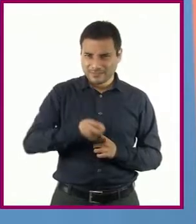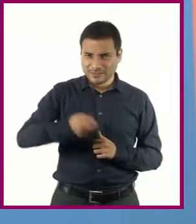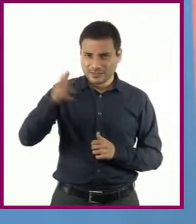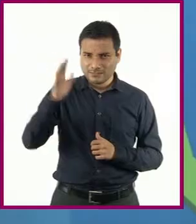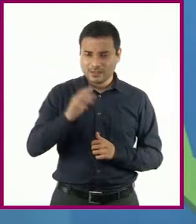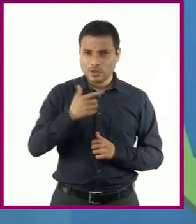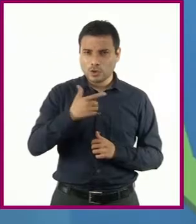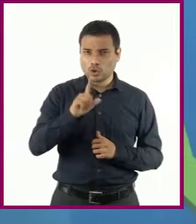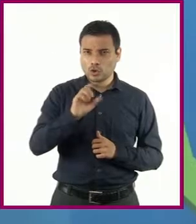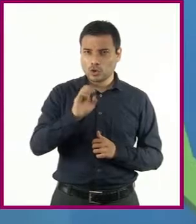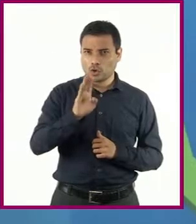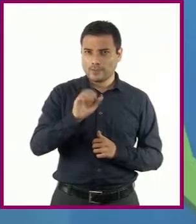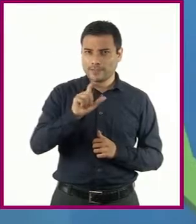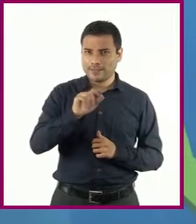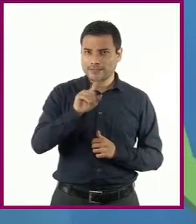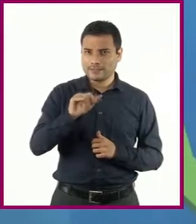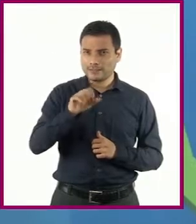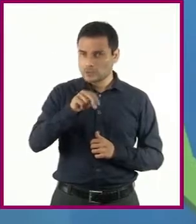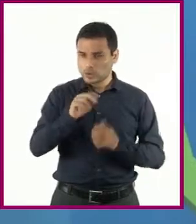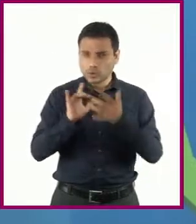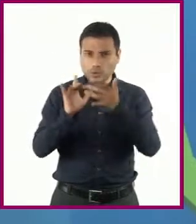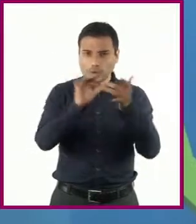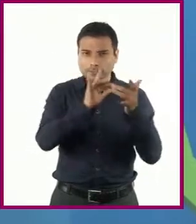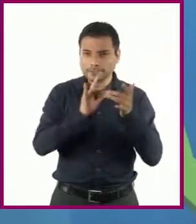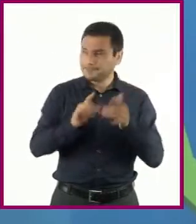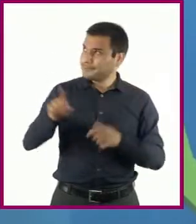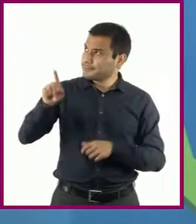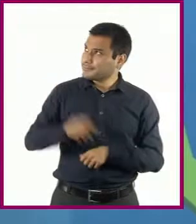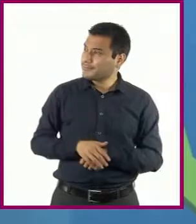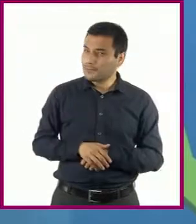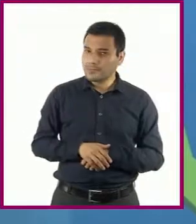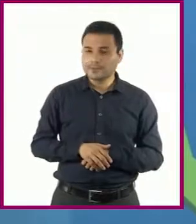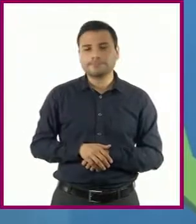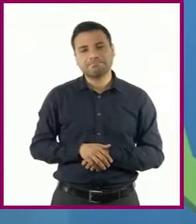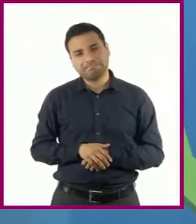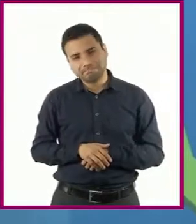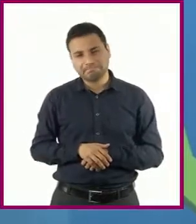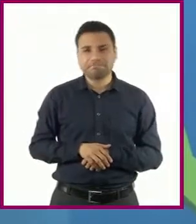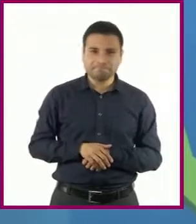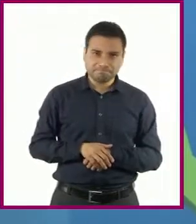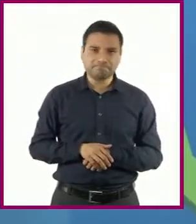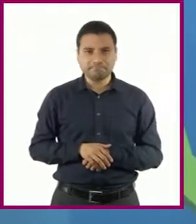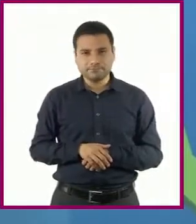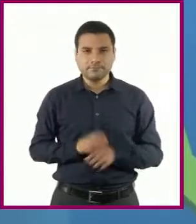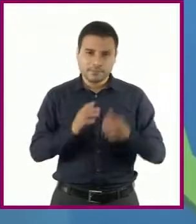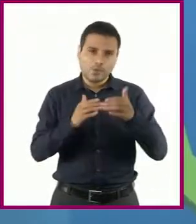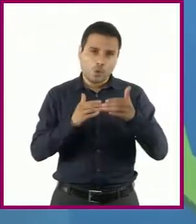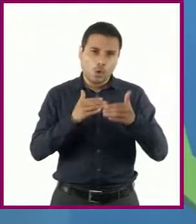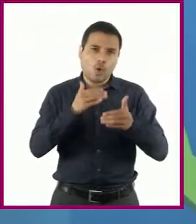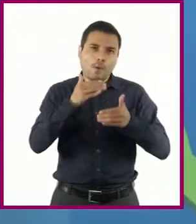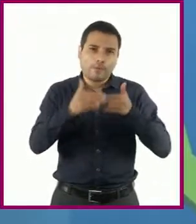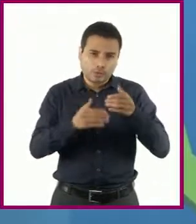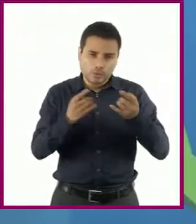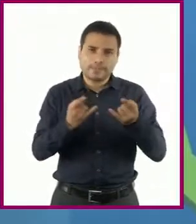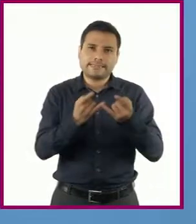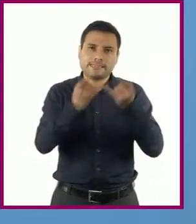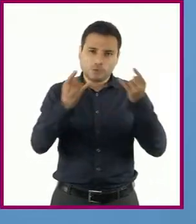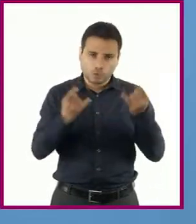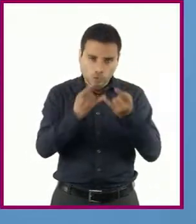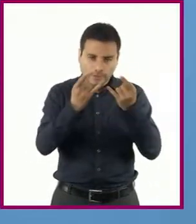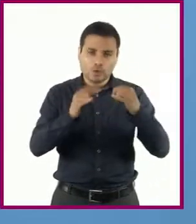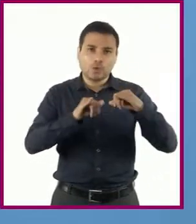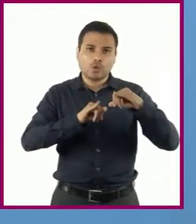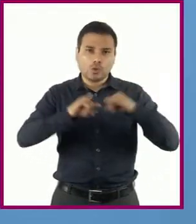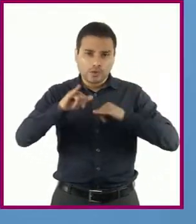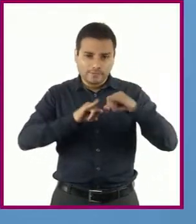globalización? Bueno, la globalización es vista como un proceso histórico, geográfico y económico